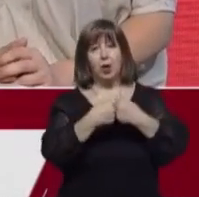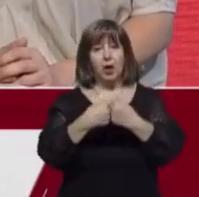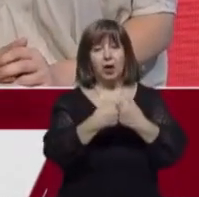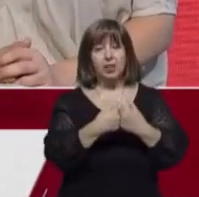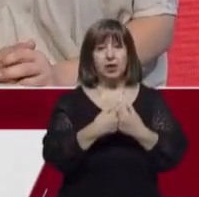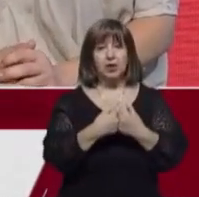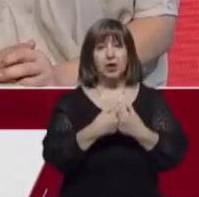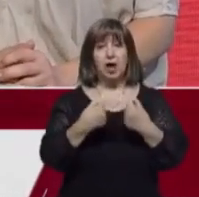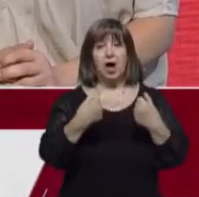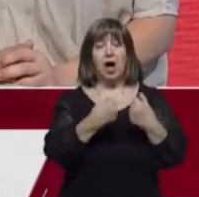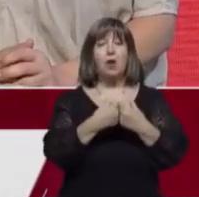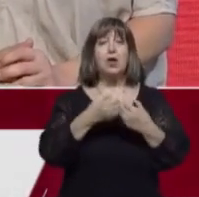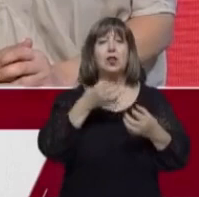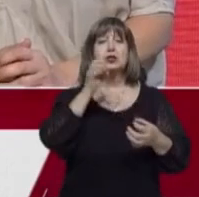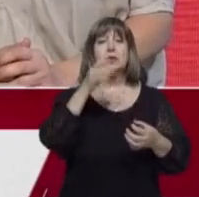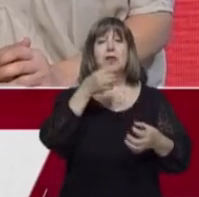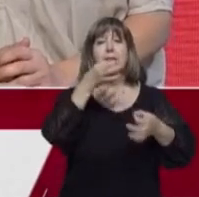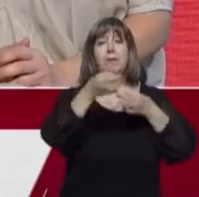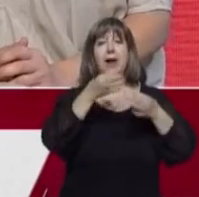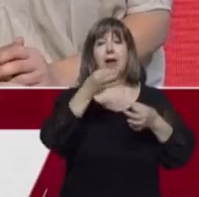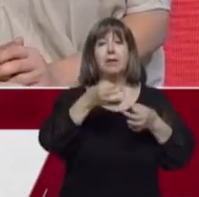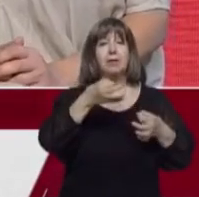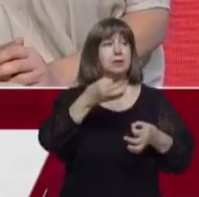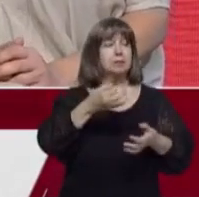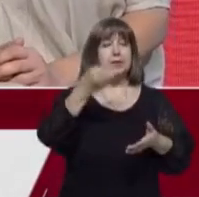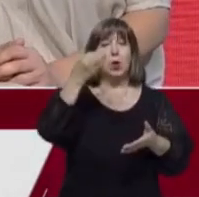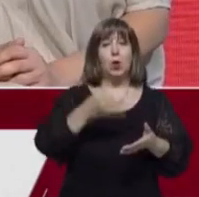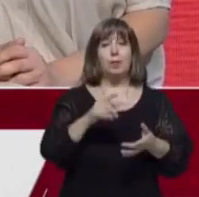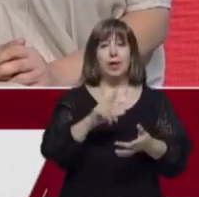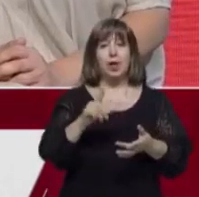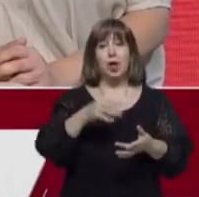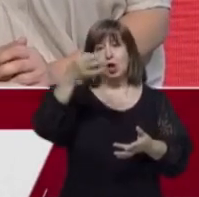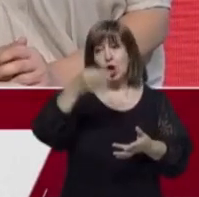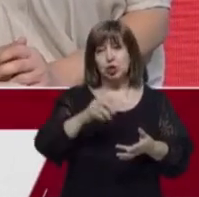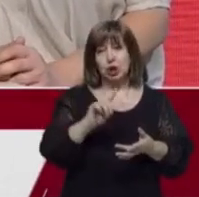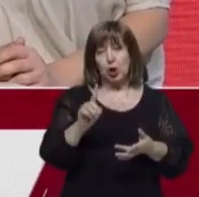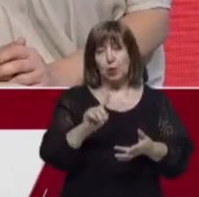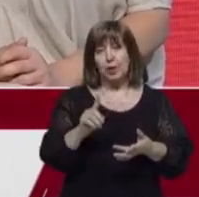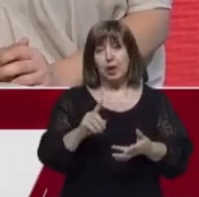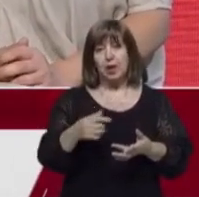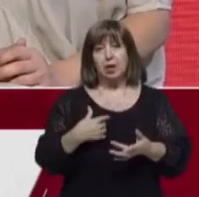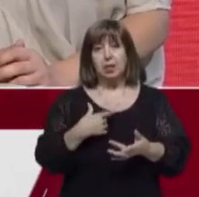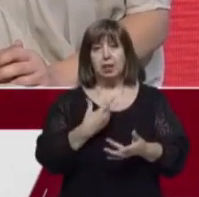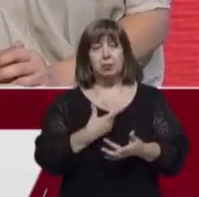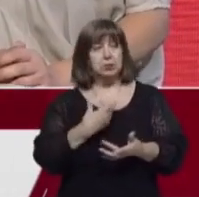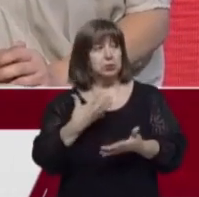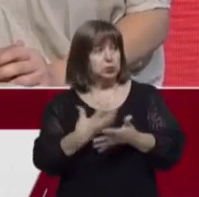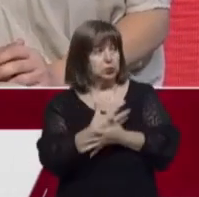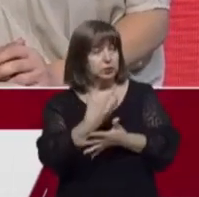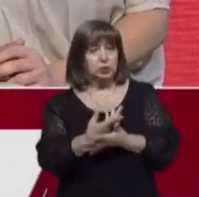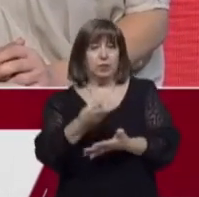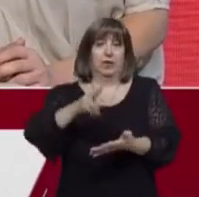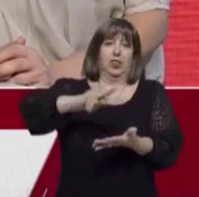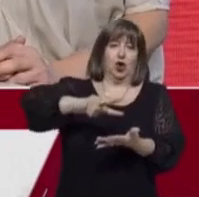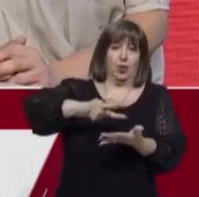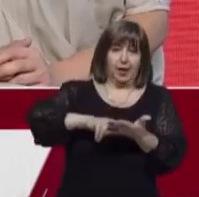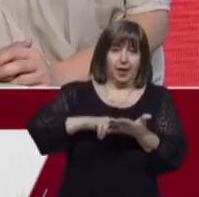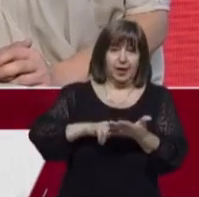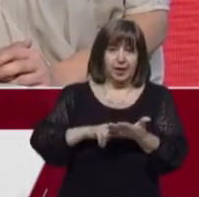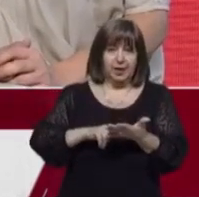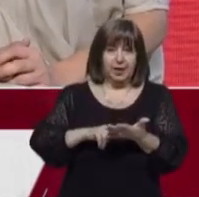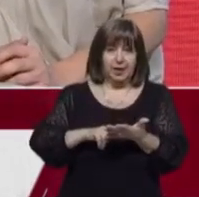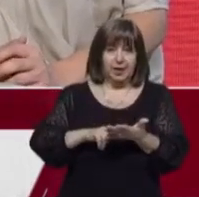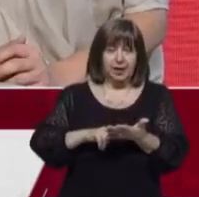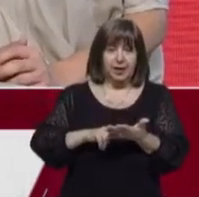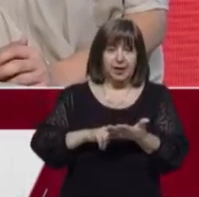realidad el acuerdo por ahí era de palabra y después no se cumplía, y cuando no se cumple se revictimiza esta discriminación, que es